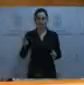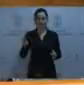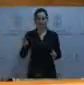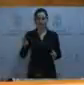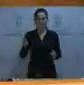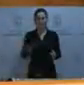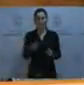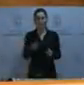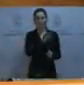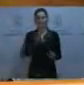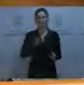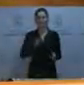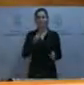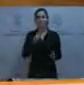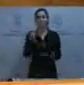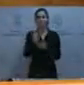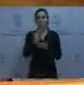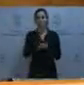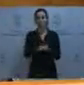Tiene la palabra su portavoz.